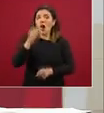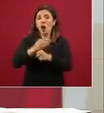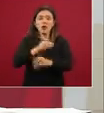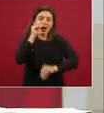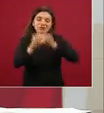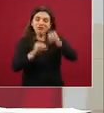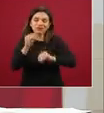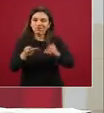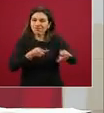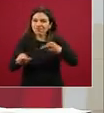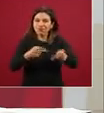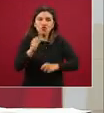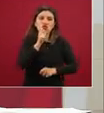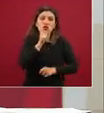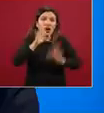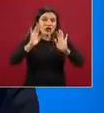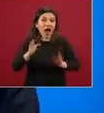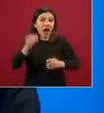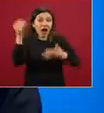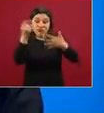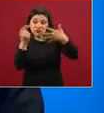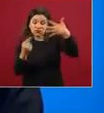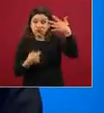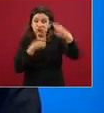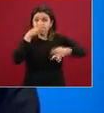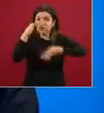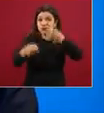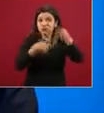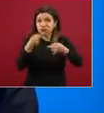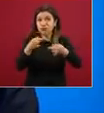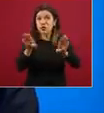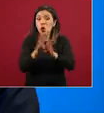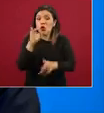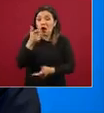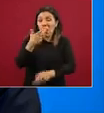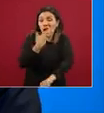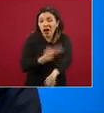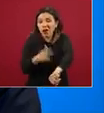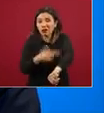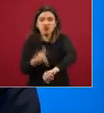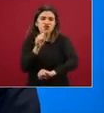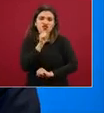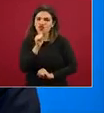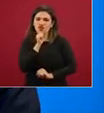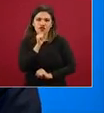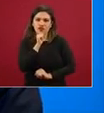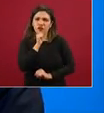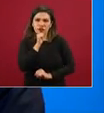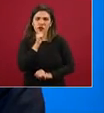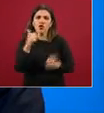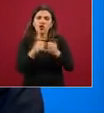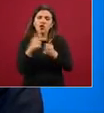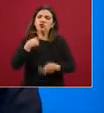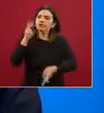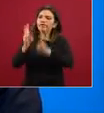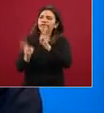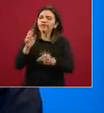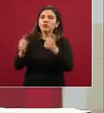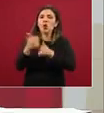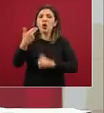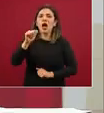tenemos, digamos, los elementos financieros que estamos viendo con Hacienda para